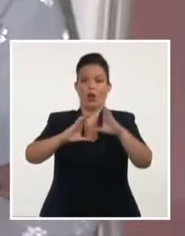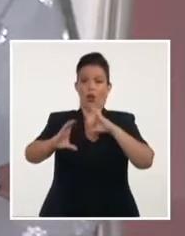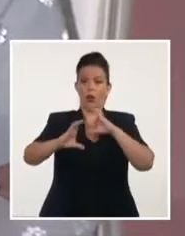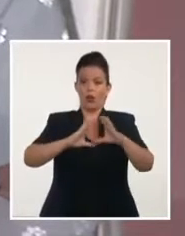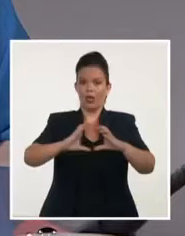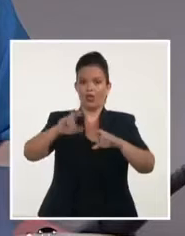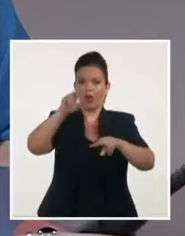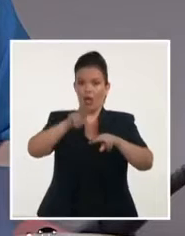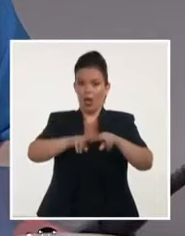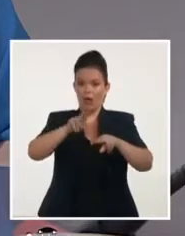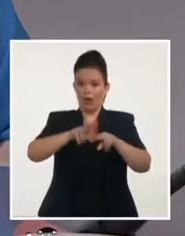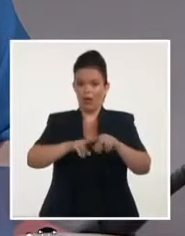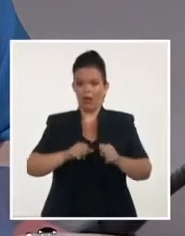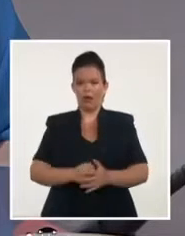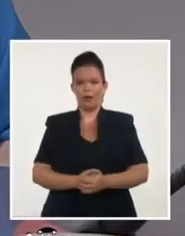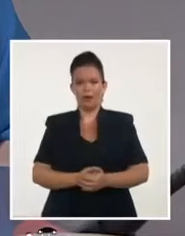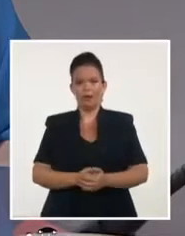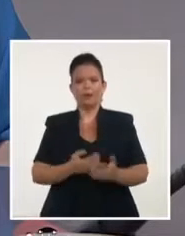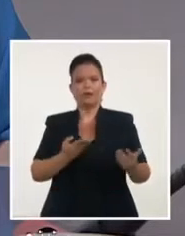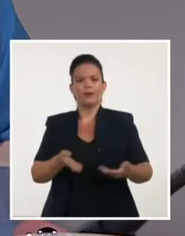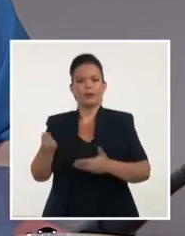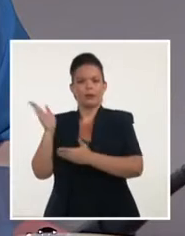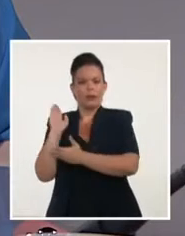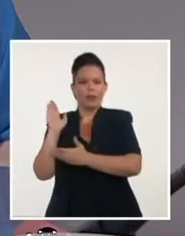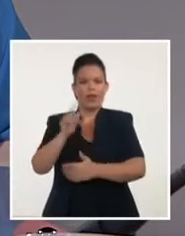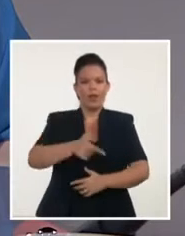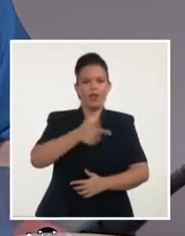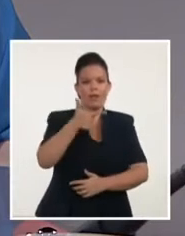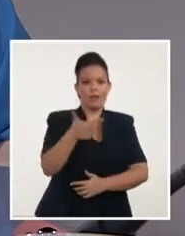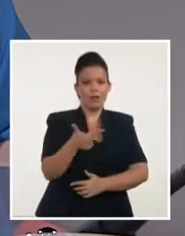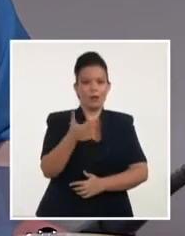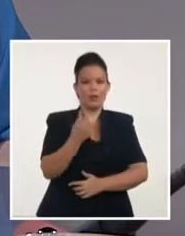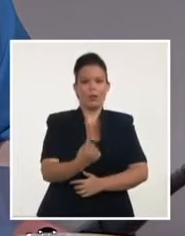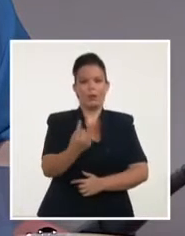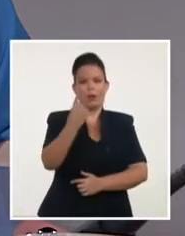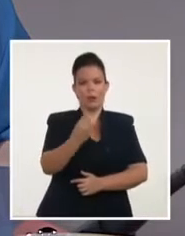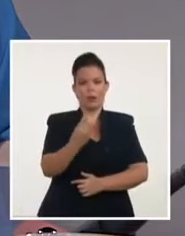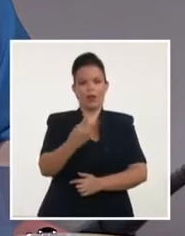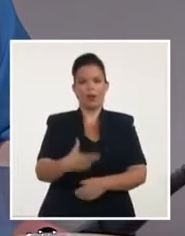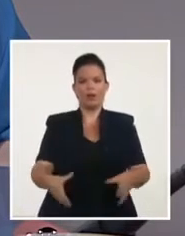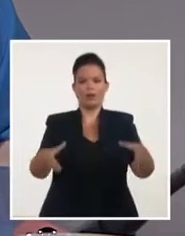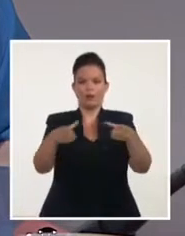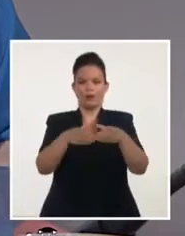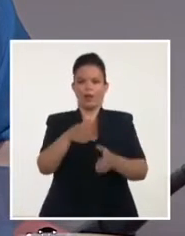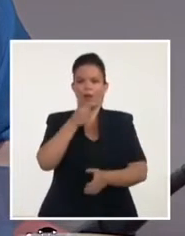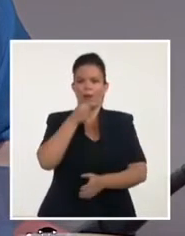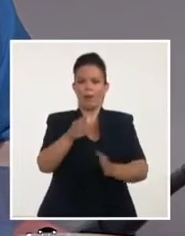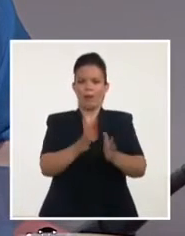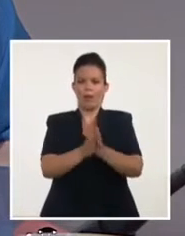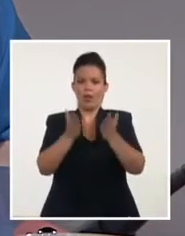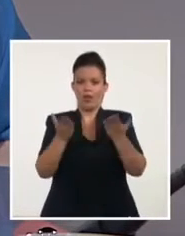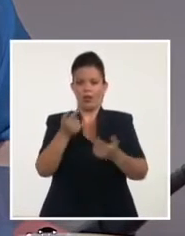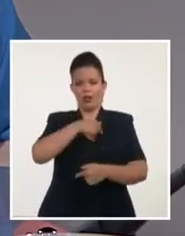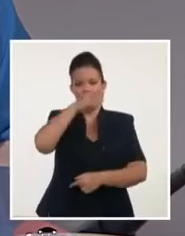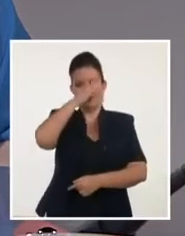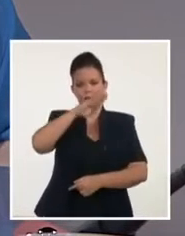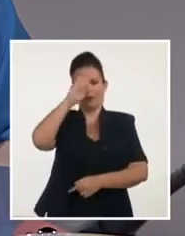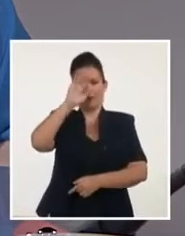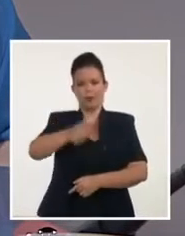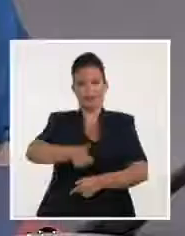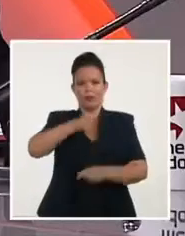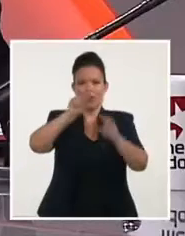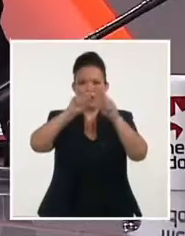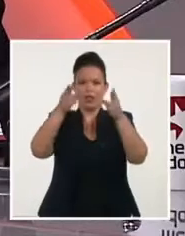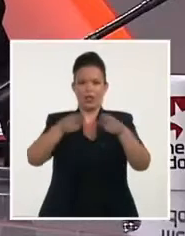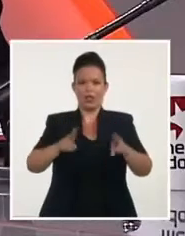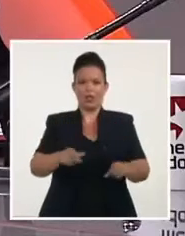la doctora Rosa Miriam Elizalde Zorrilla, vicepresidenta primera de la Unión de Periodistas de Cuba y vicepresidenta también de la Federación Latinoamericana de Periodistas,